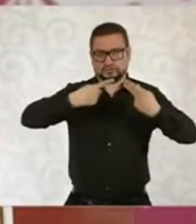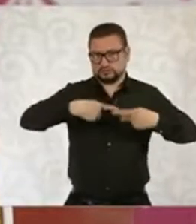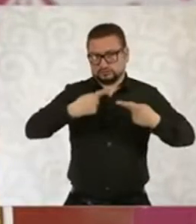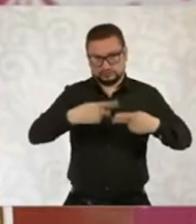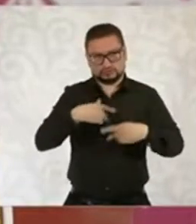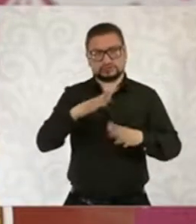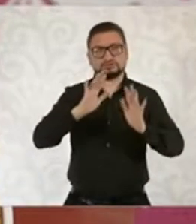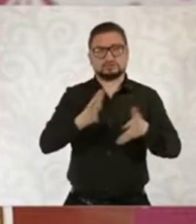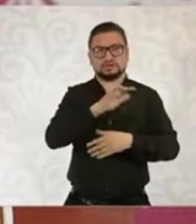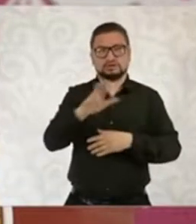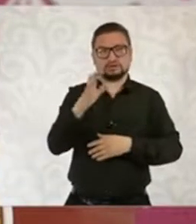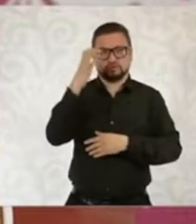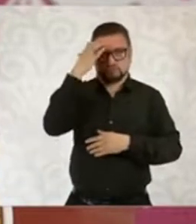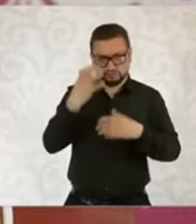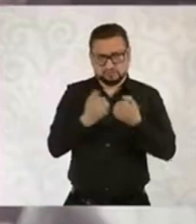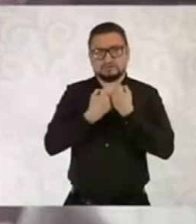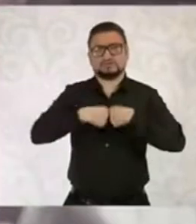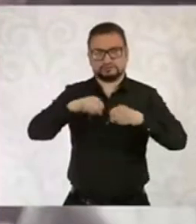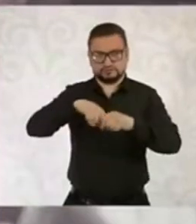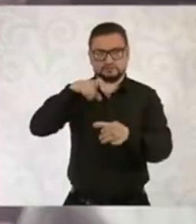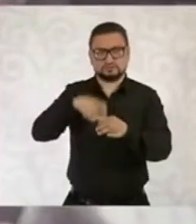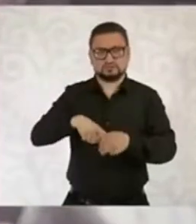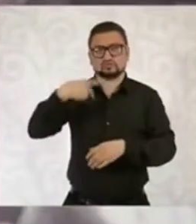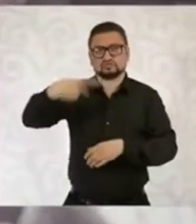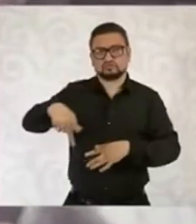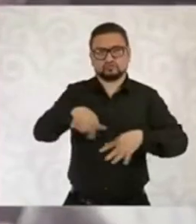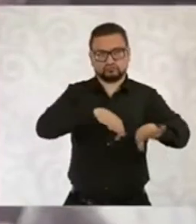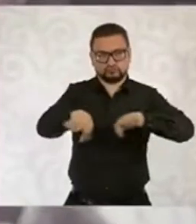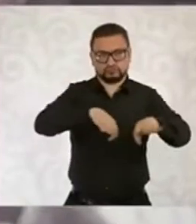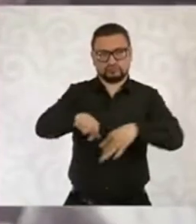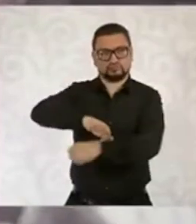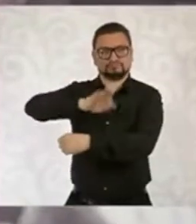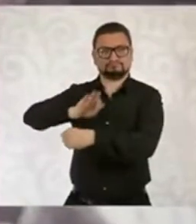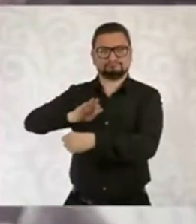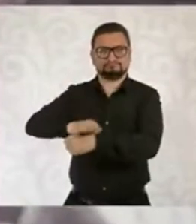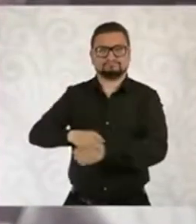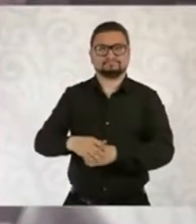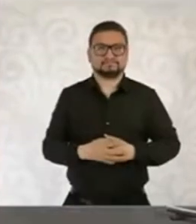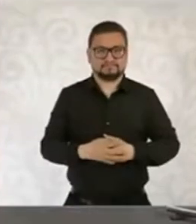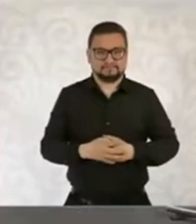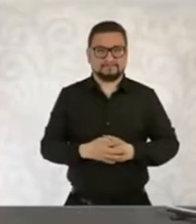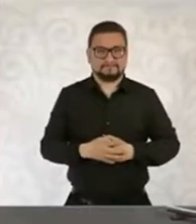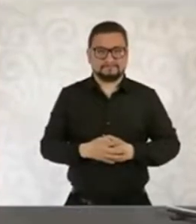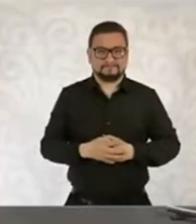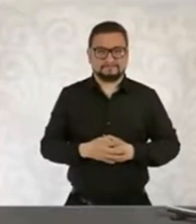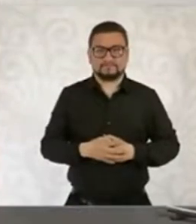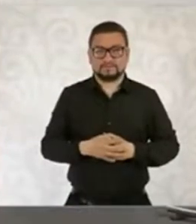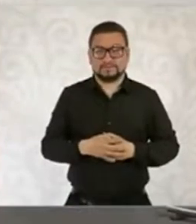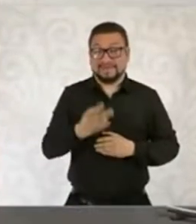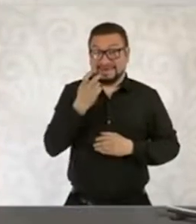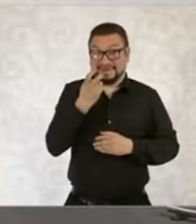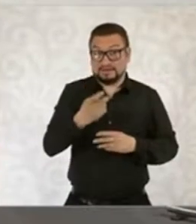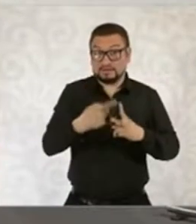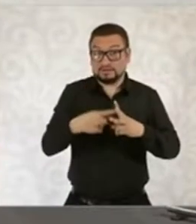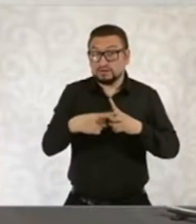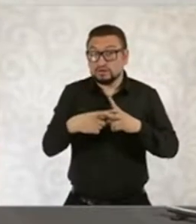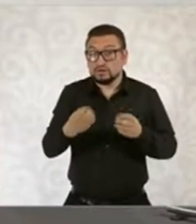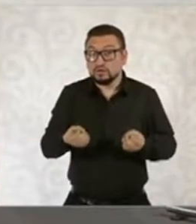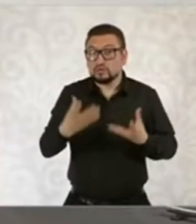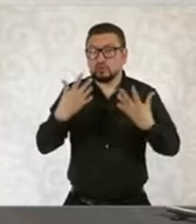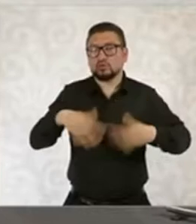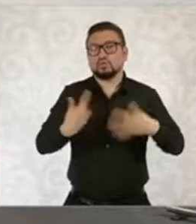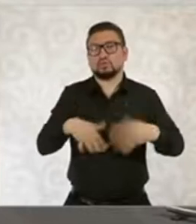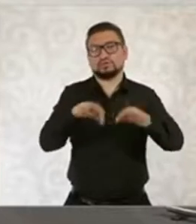reconocidos, cubiertos y asegurados durante la realización de sus labores. Este número representa una cantidad